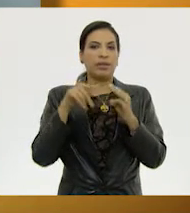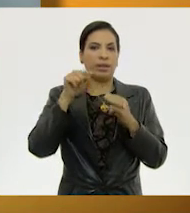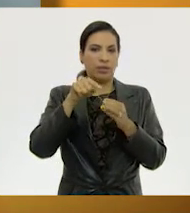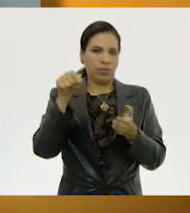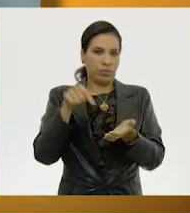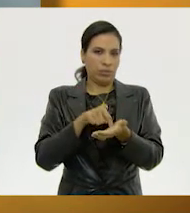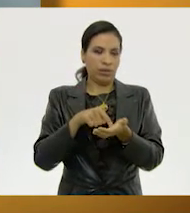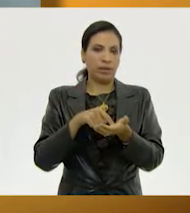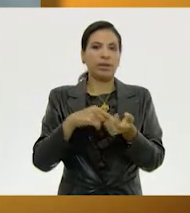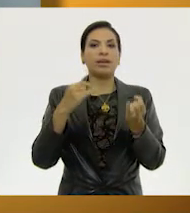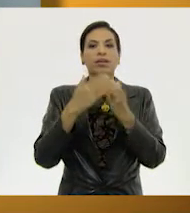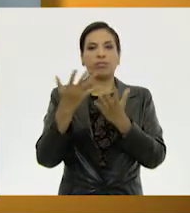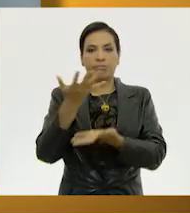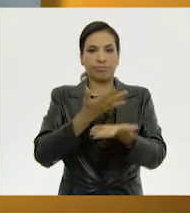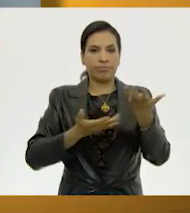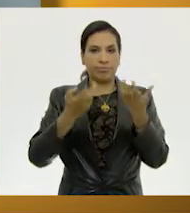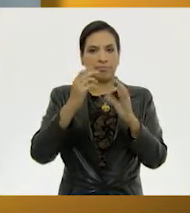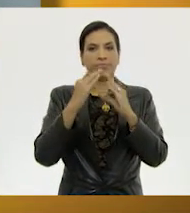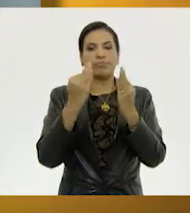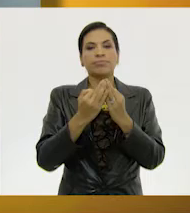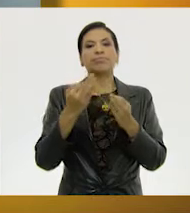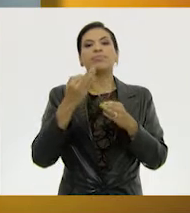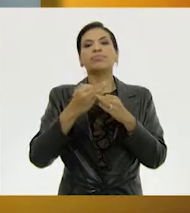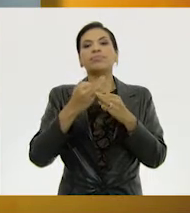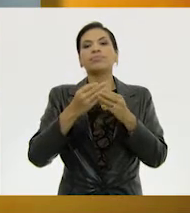lugar. Al interactuar de esta manera,